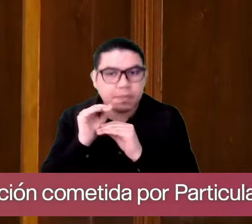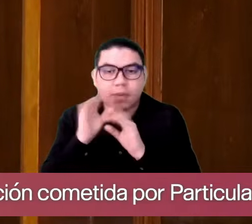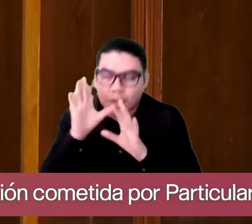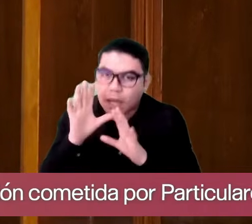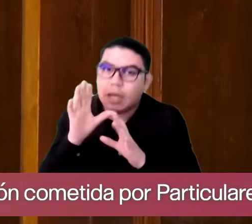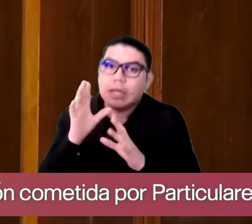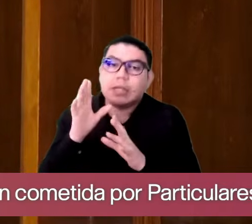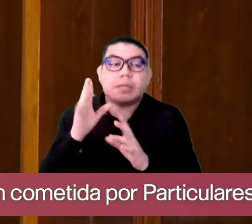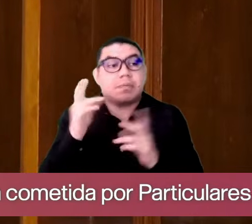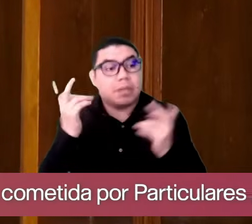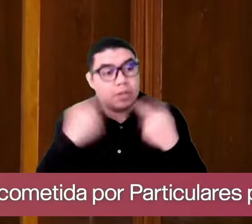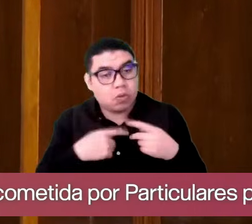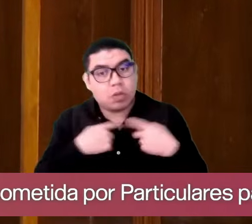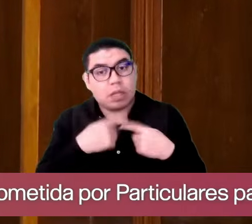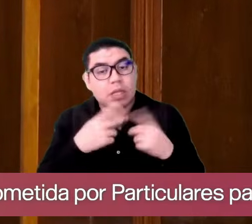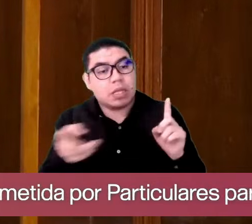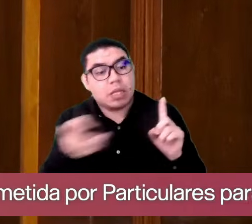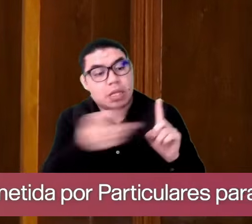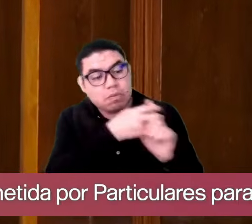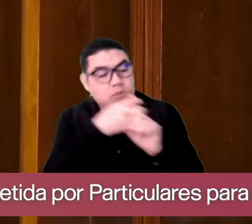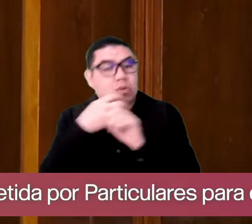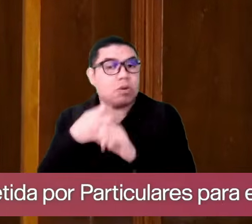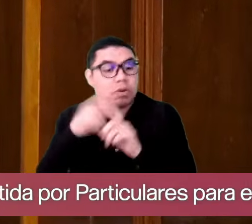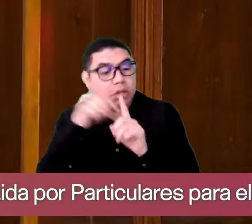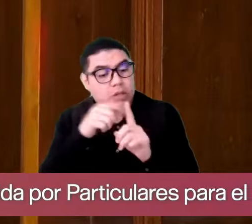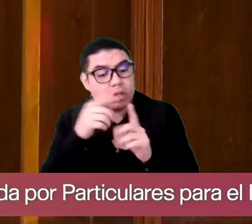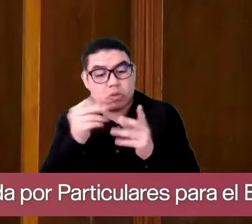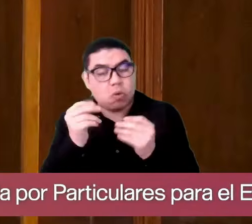quienes aún no regresan a casa.